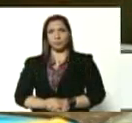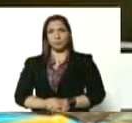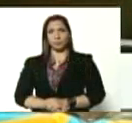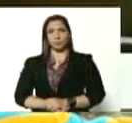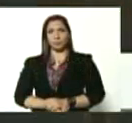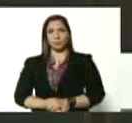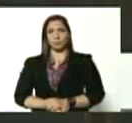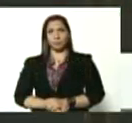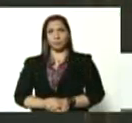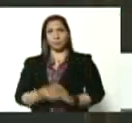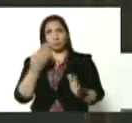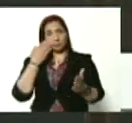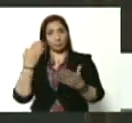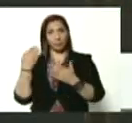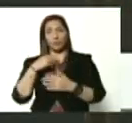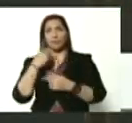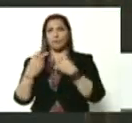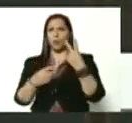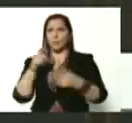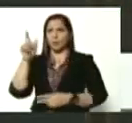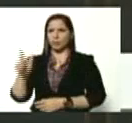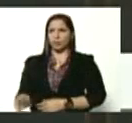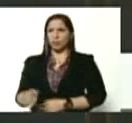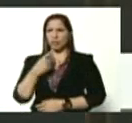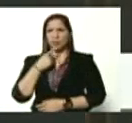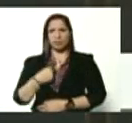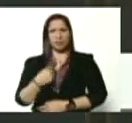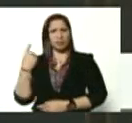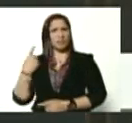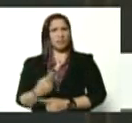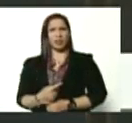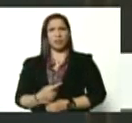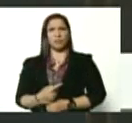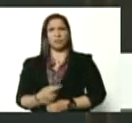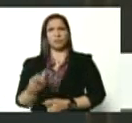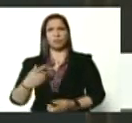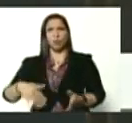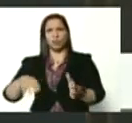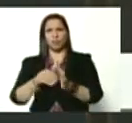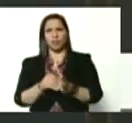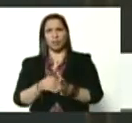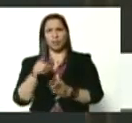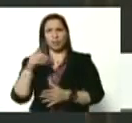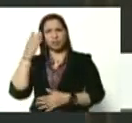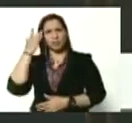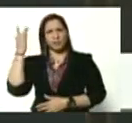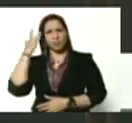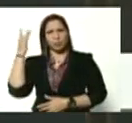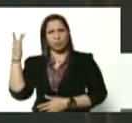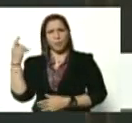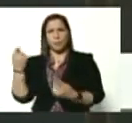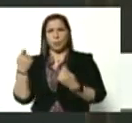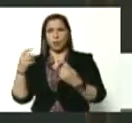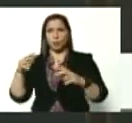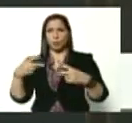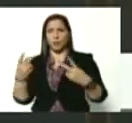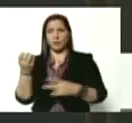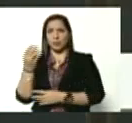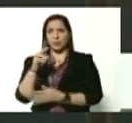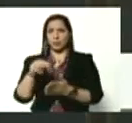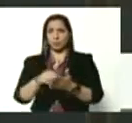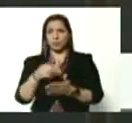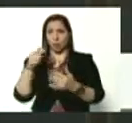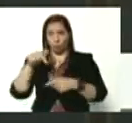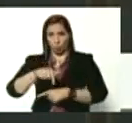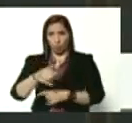y esa voz de esa persona diciéndome que debíamos volver bueno se cumplió lo que es la sabiduría popular hoy día hay una nueva asamblea nacional